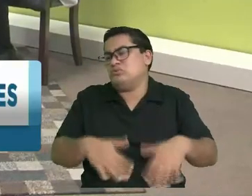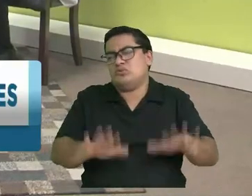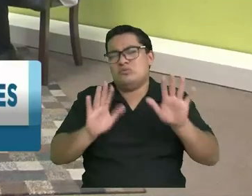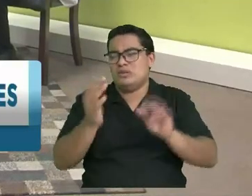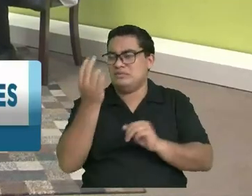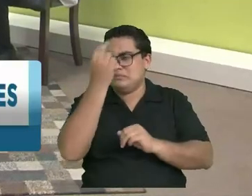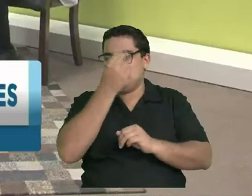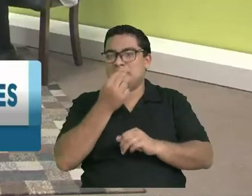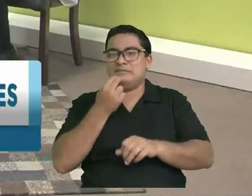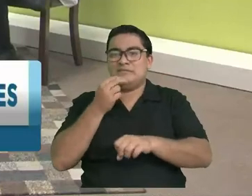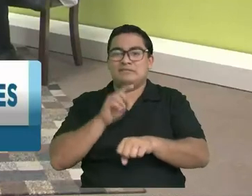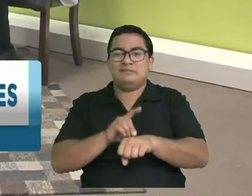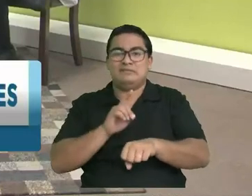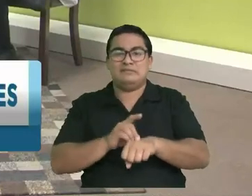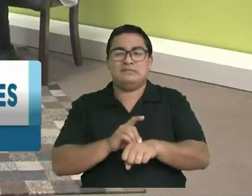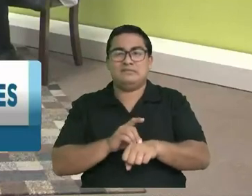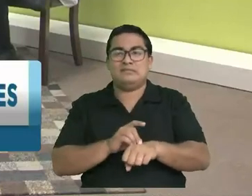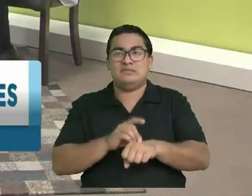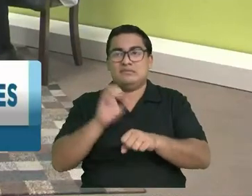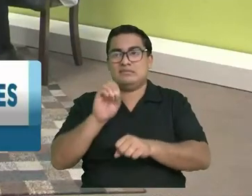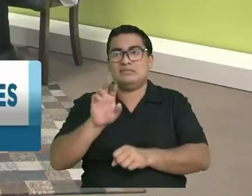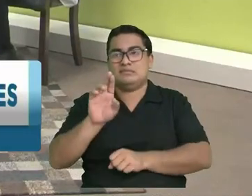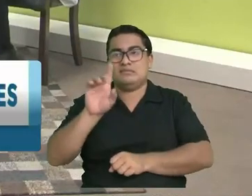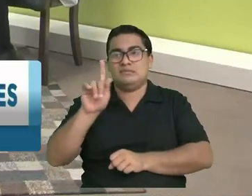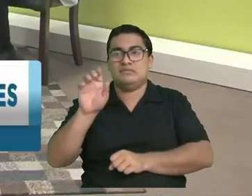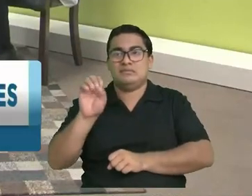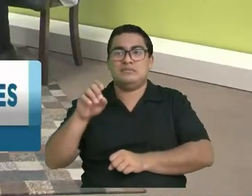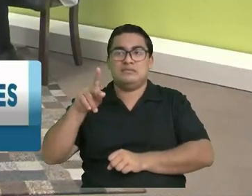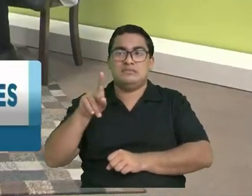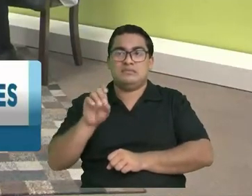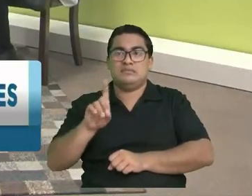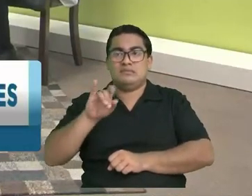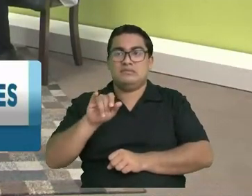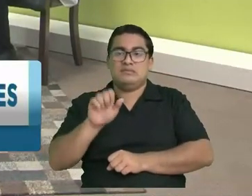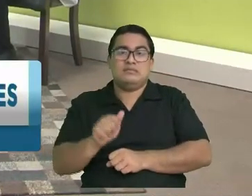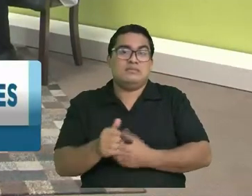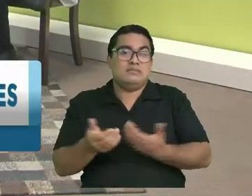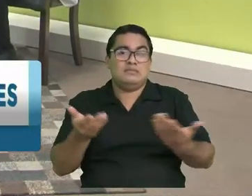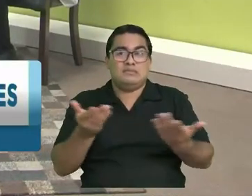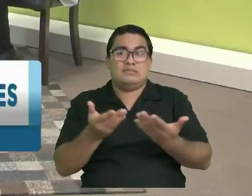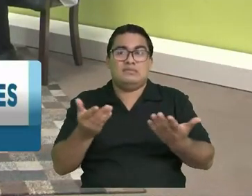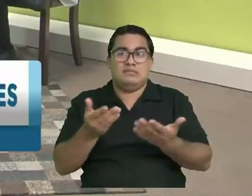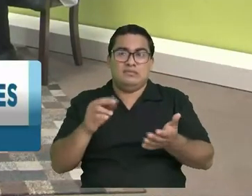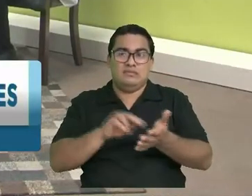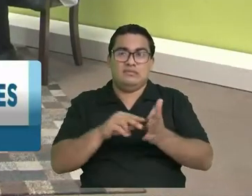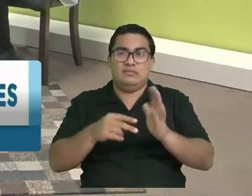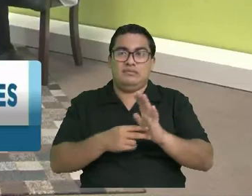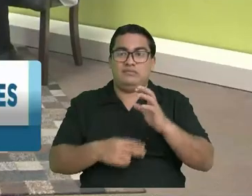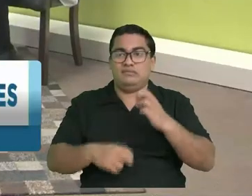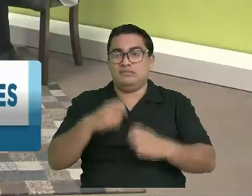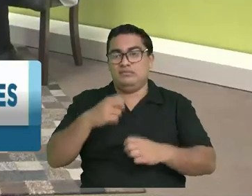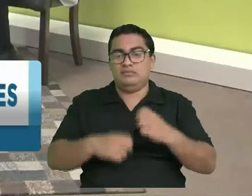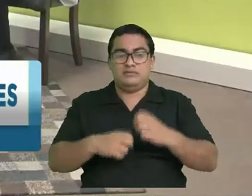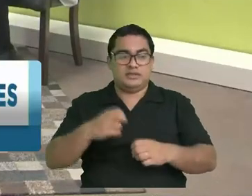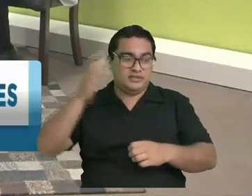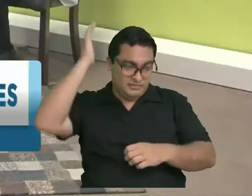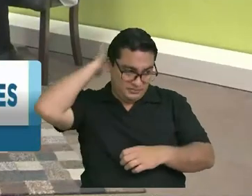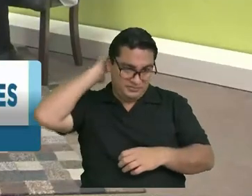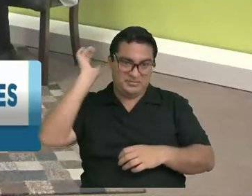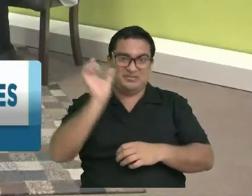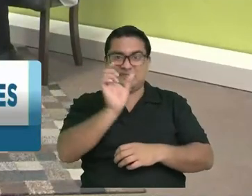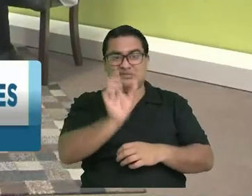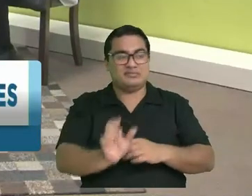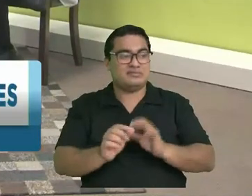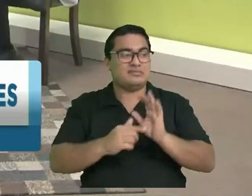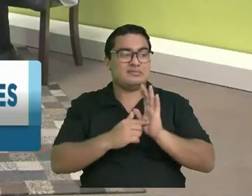consulta médica ortopédica, muy frecuente, y no siempre está asociado a problemas de columna. Es más,